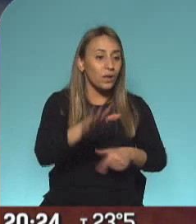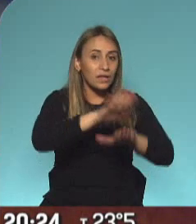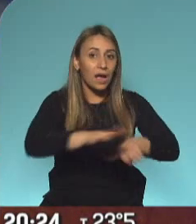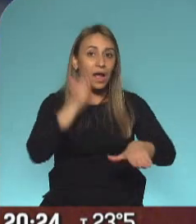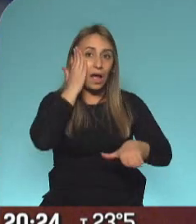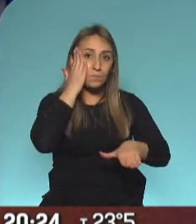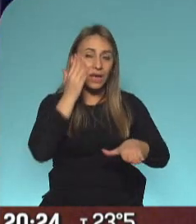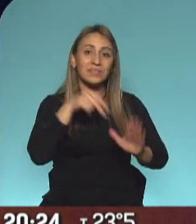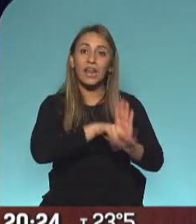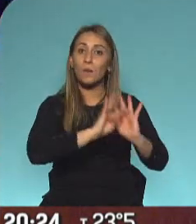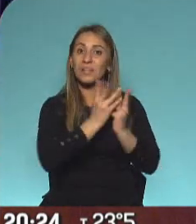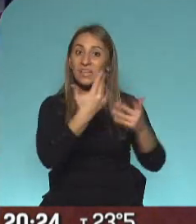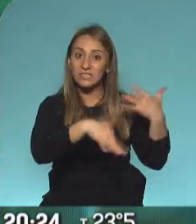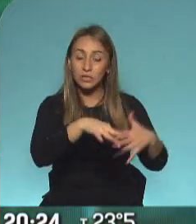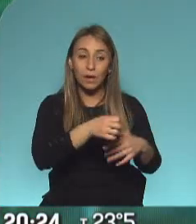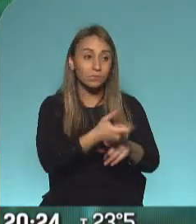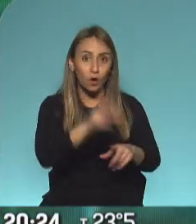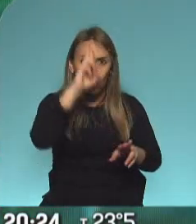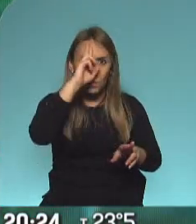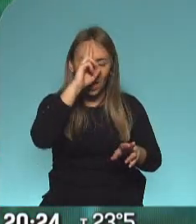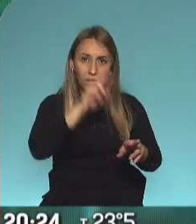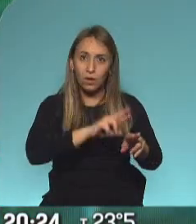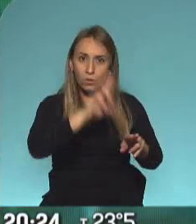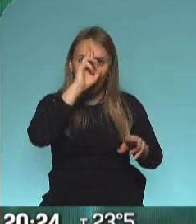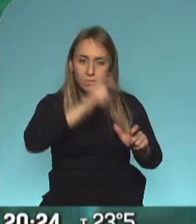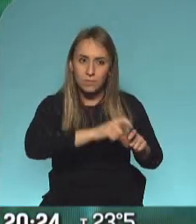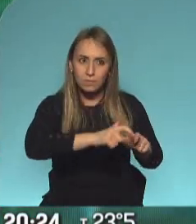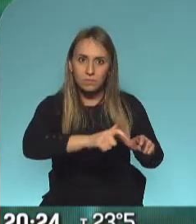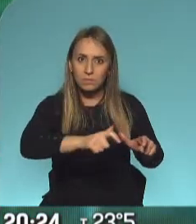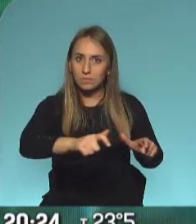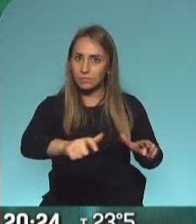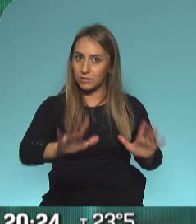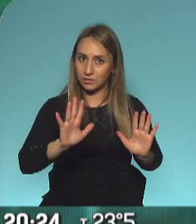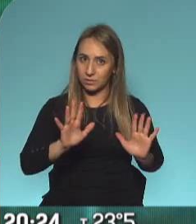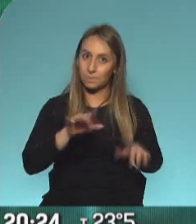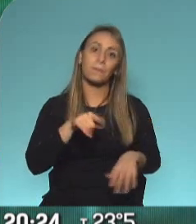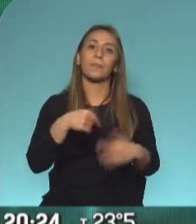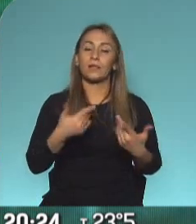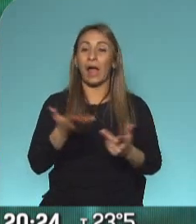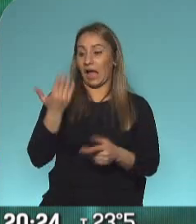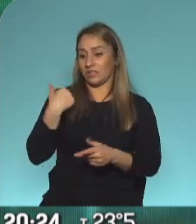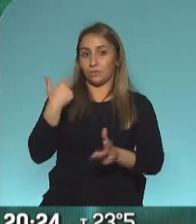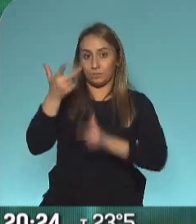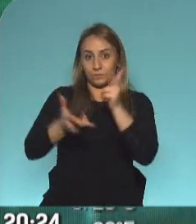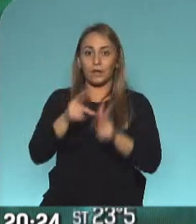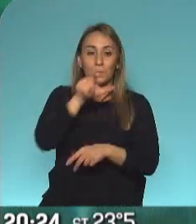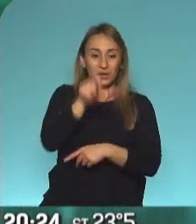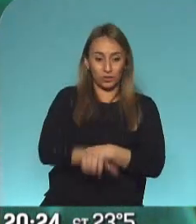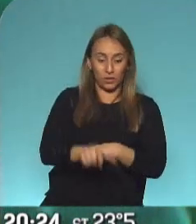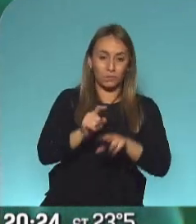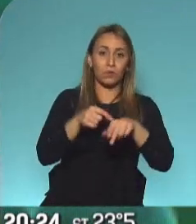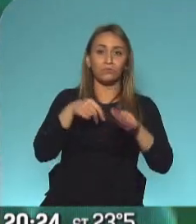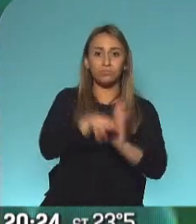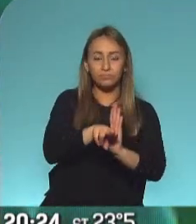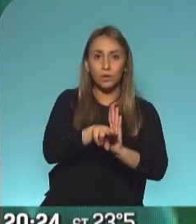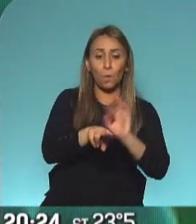se están consumiendo. A pesar de que, como decíamos ayer, el fallecido desocupa una cama,